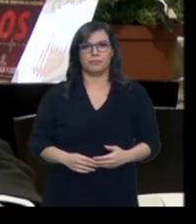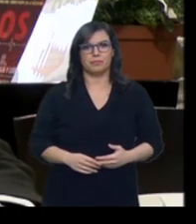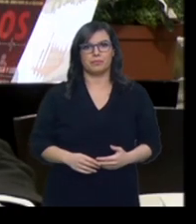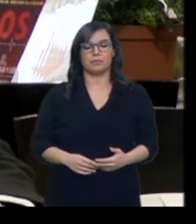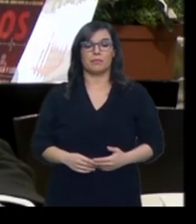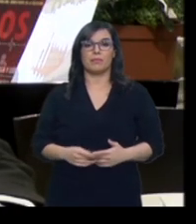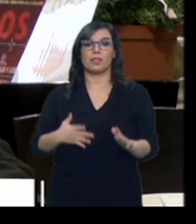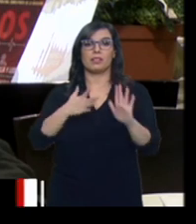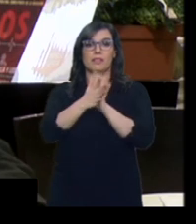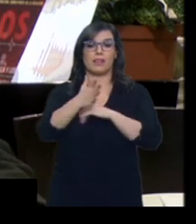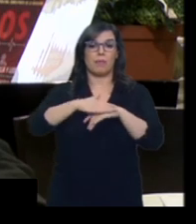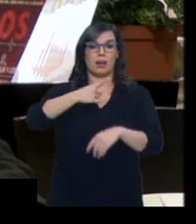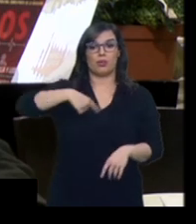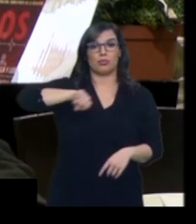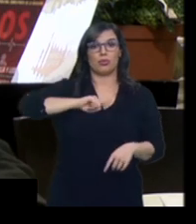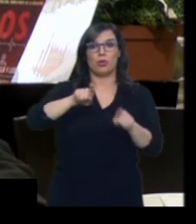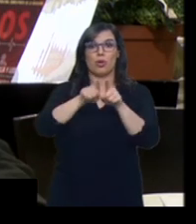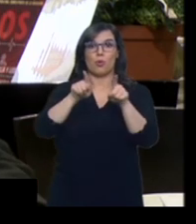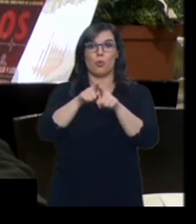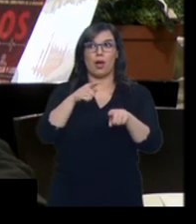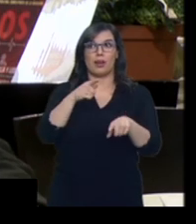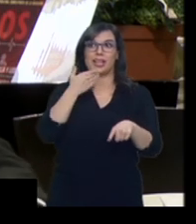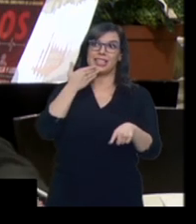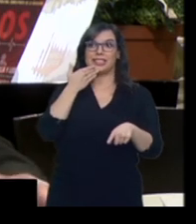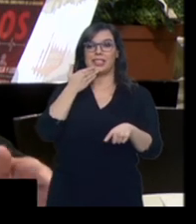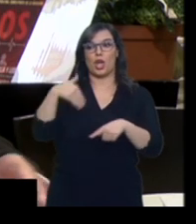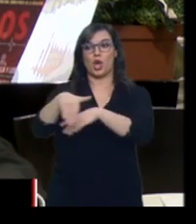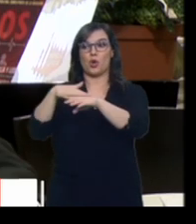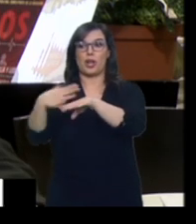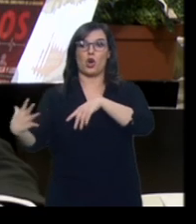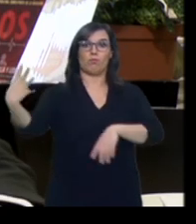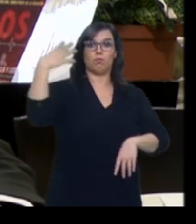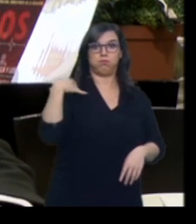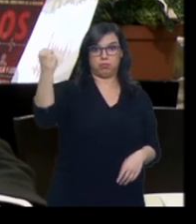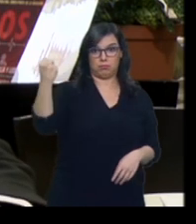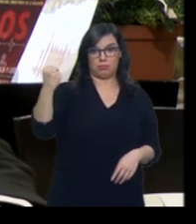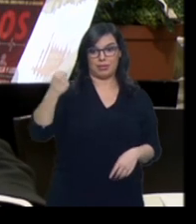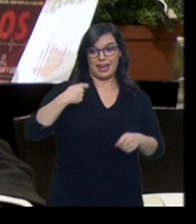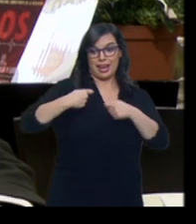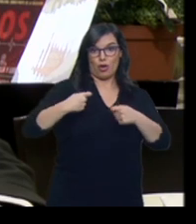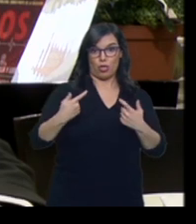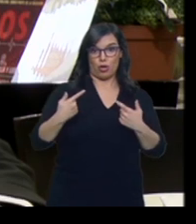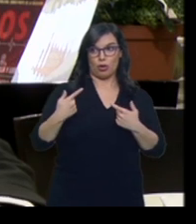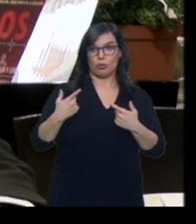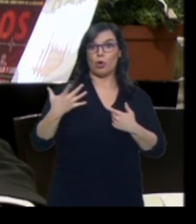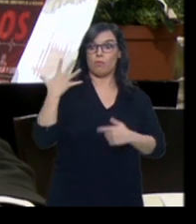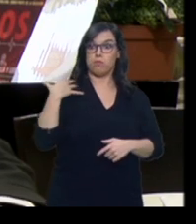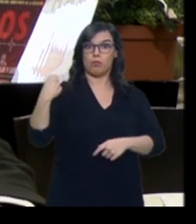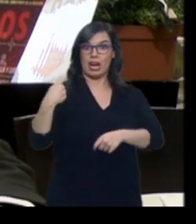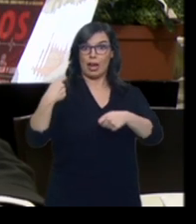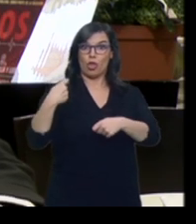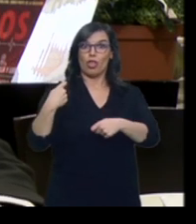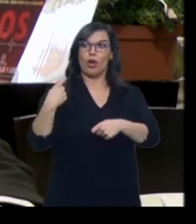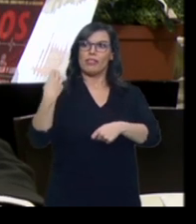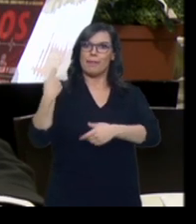Supone para nosotros una expropiación, para hacer un símil, pues cuando se hace una expropiación también hay que pagar, ¿no? Y no